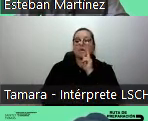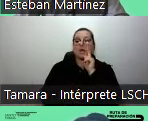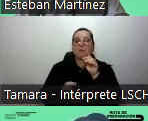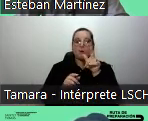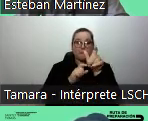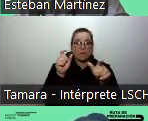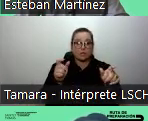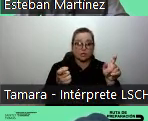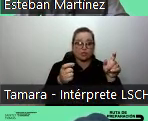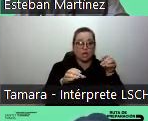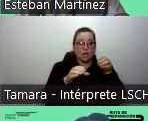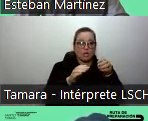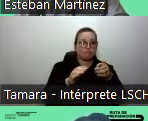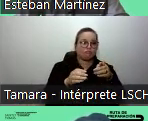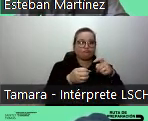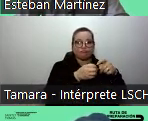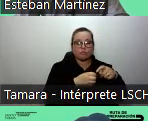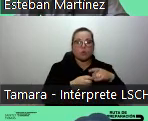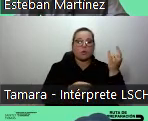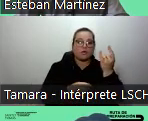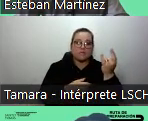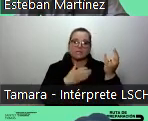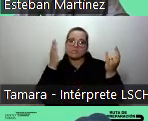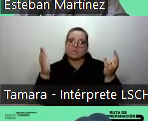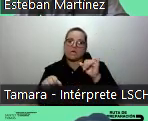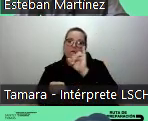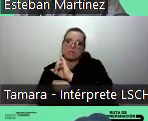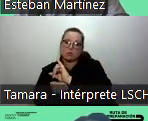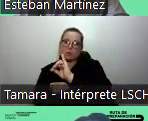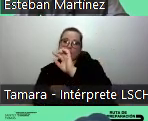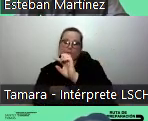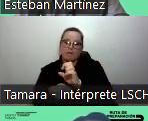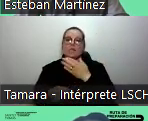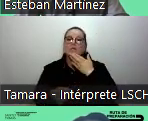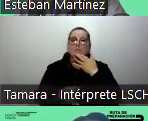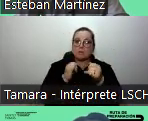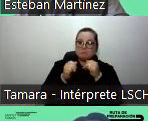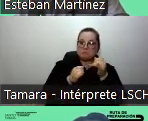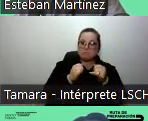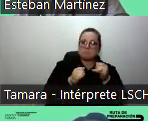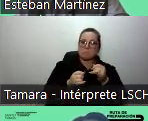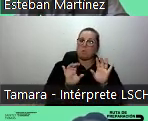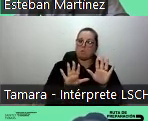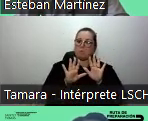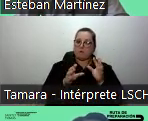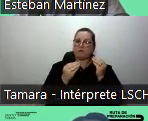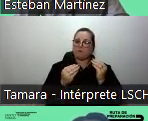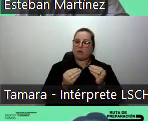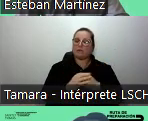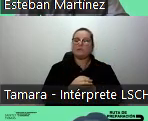gente el resto seguid entre la universidad el Instituto profesional y la c online así que excelente